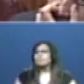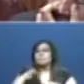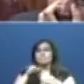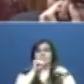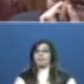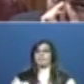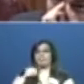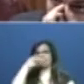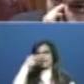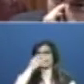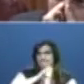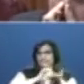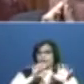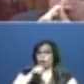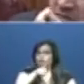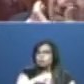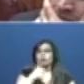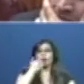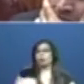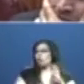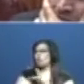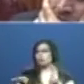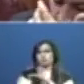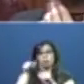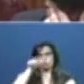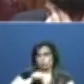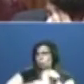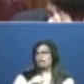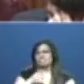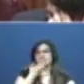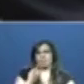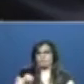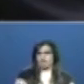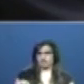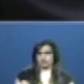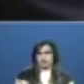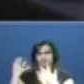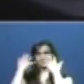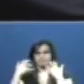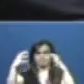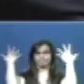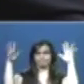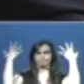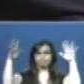de Castilla y león y esto es algo que Seguiremos haciendo cuando sea necesario pero no